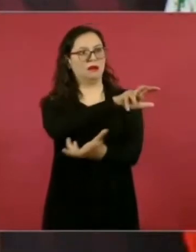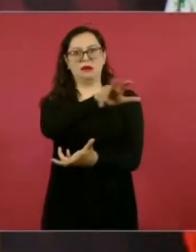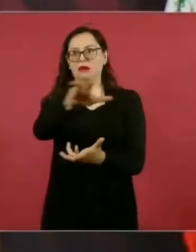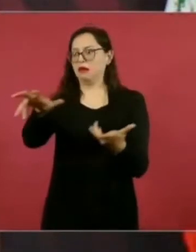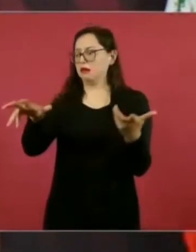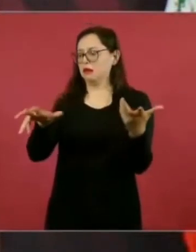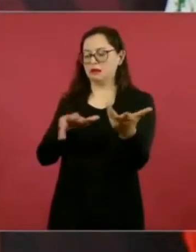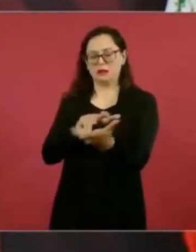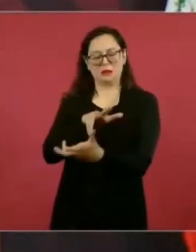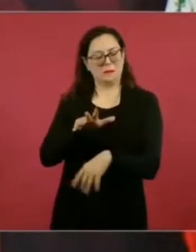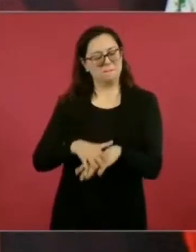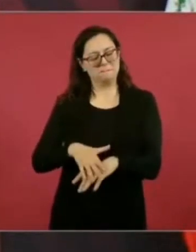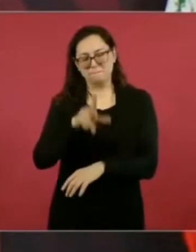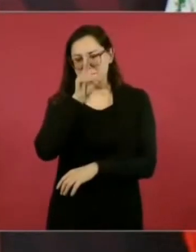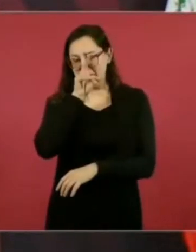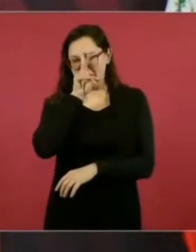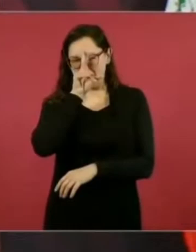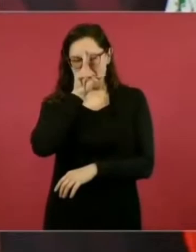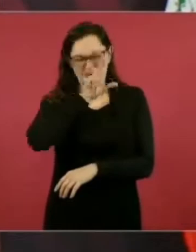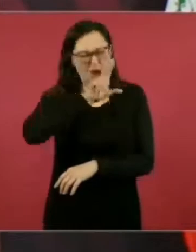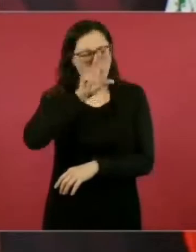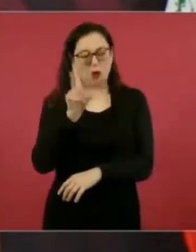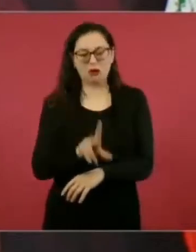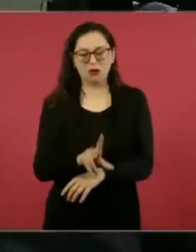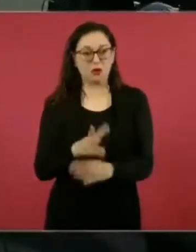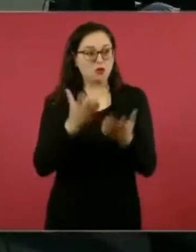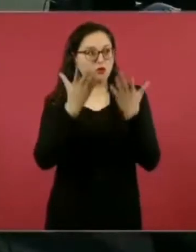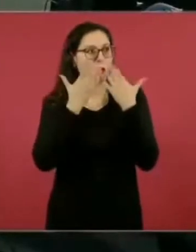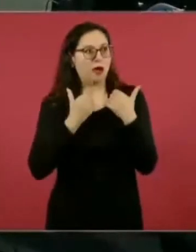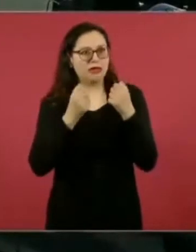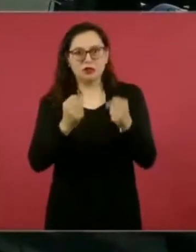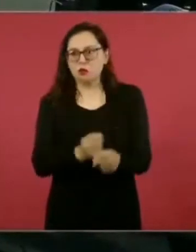el más sentido, el de la inseguridad